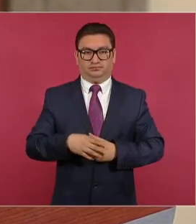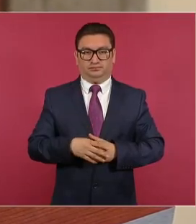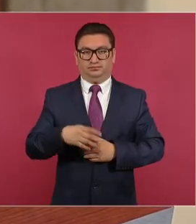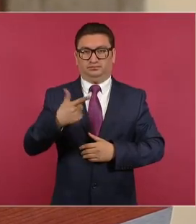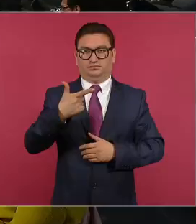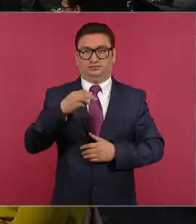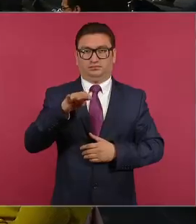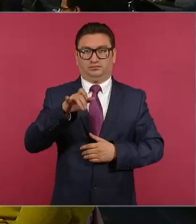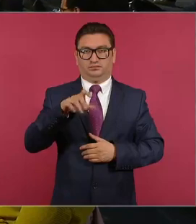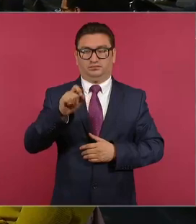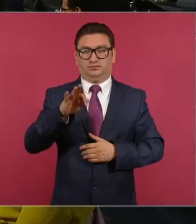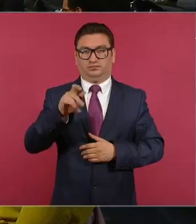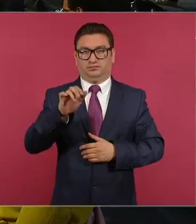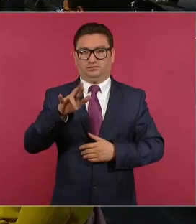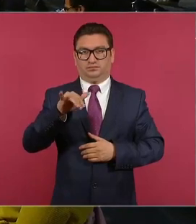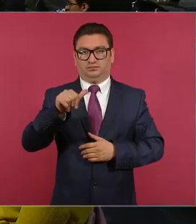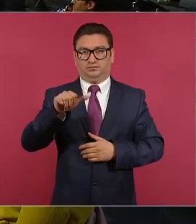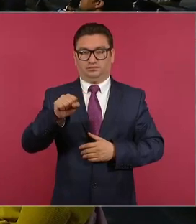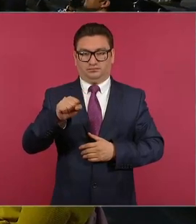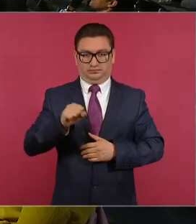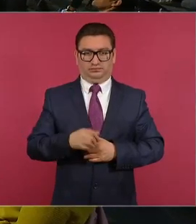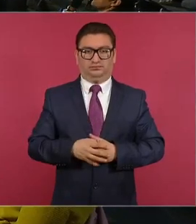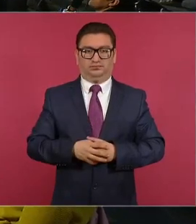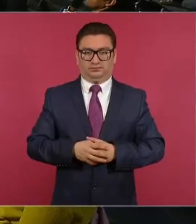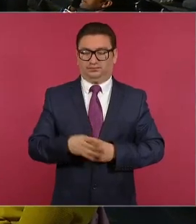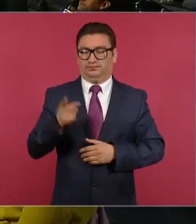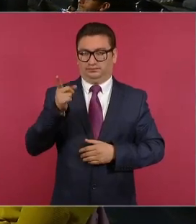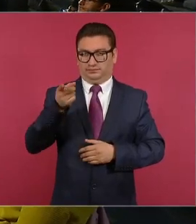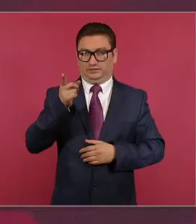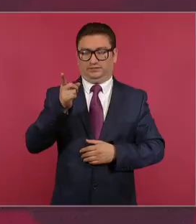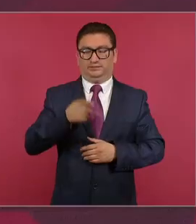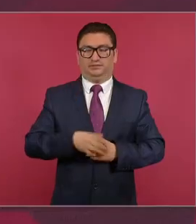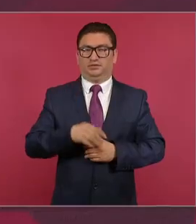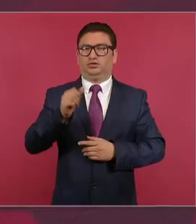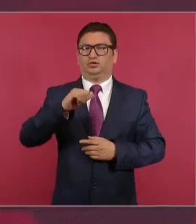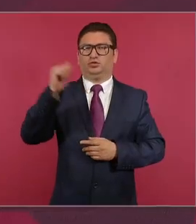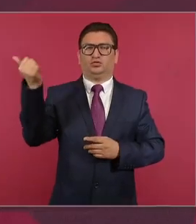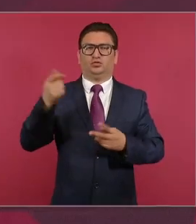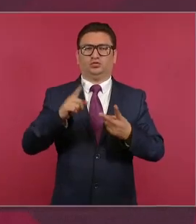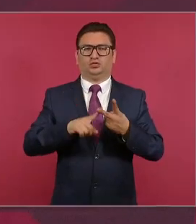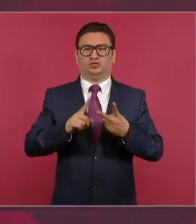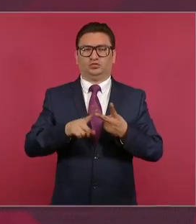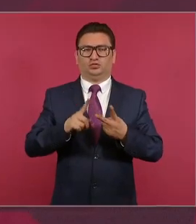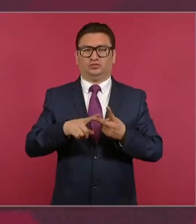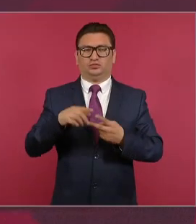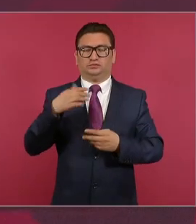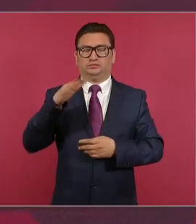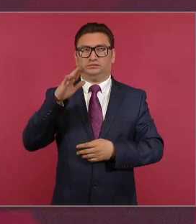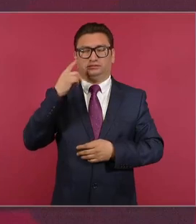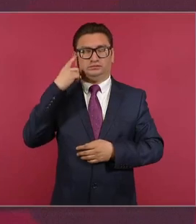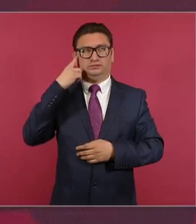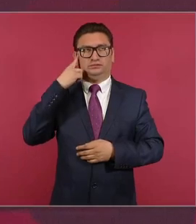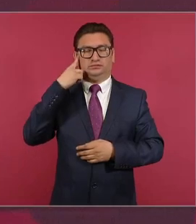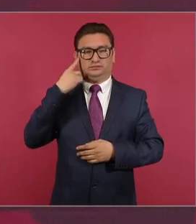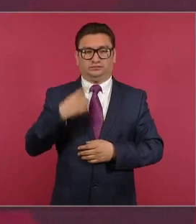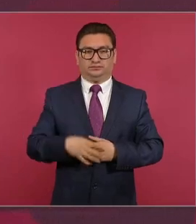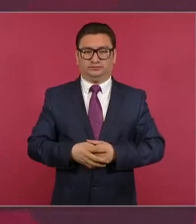Gómez Faría. Valentín Gómez Faría. Ese. Y el otro, híjole.